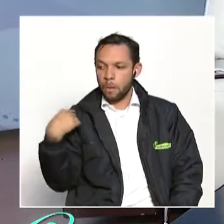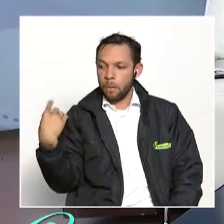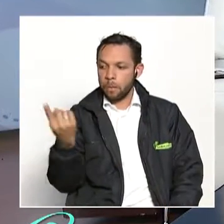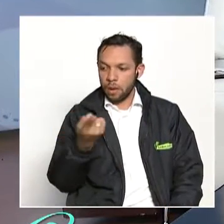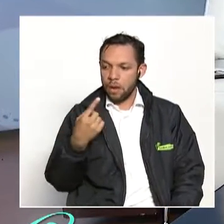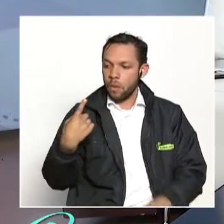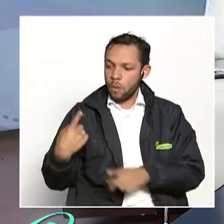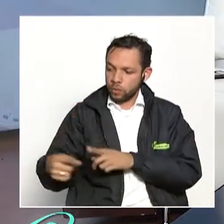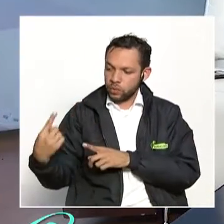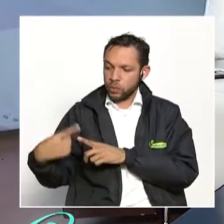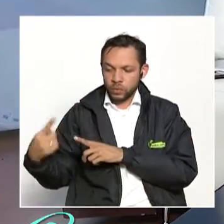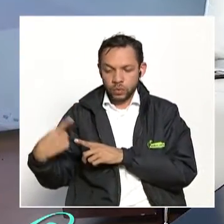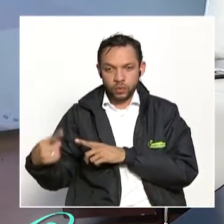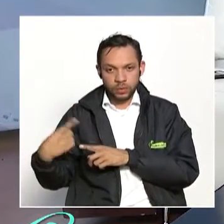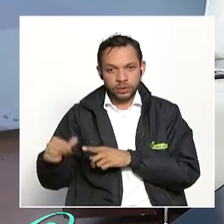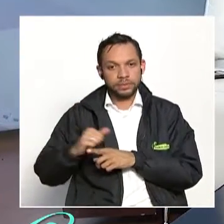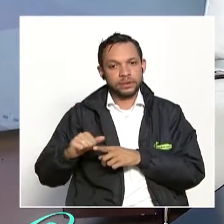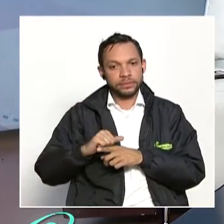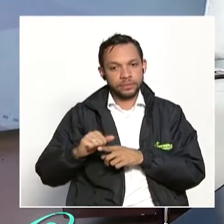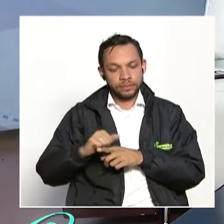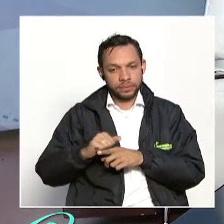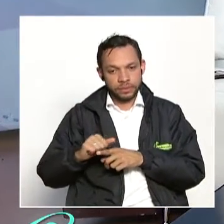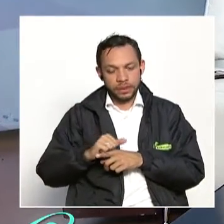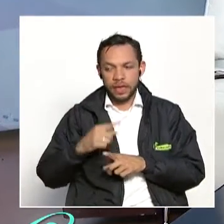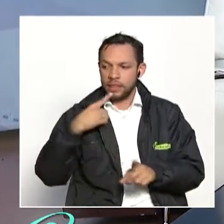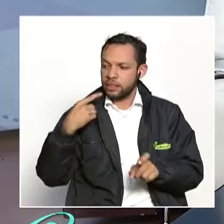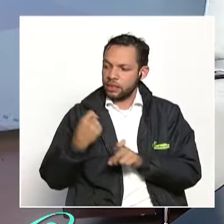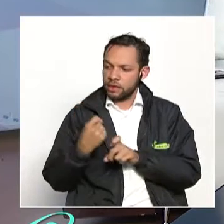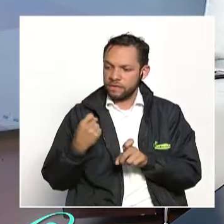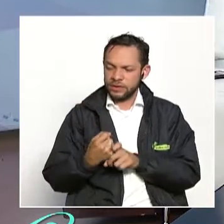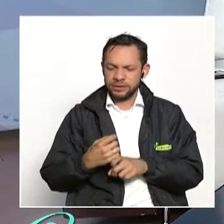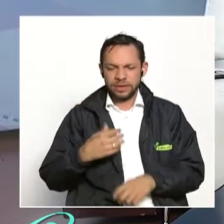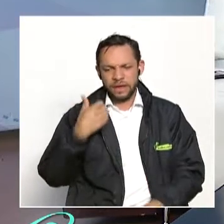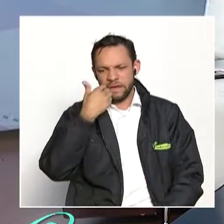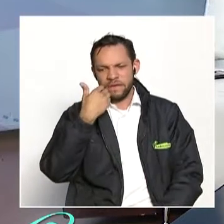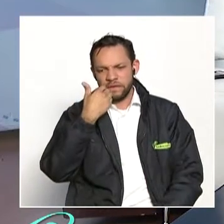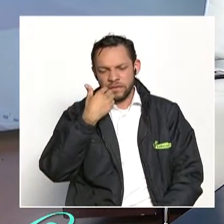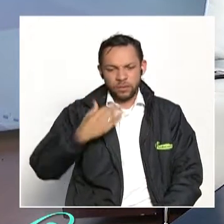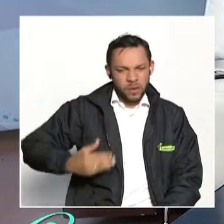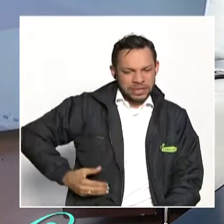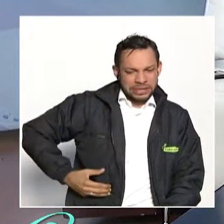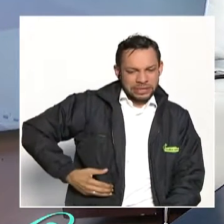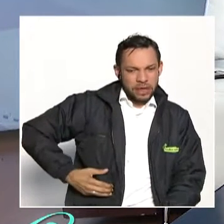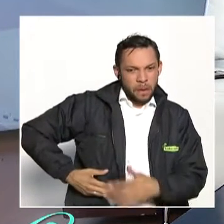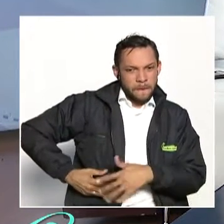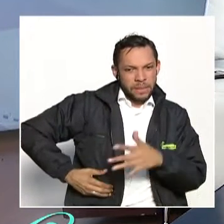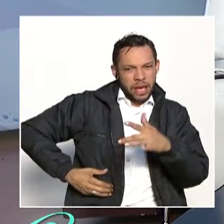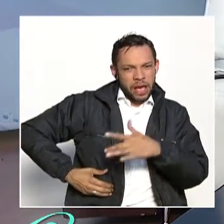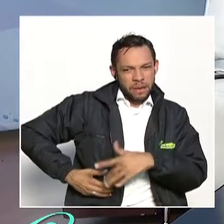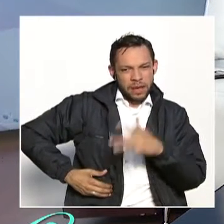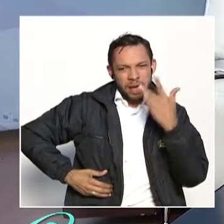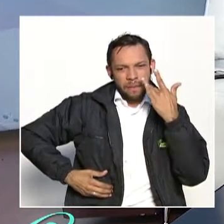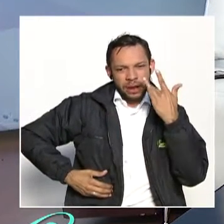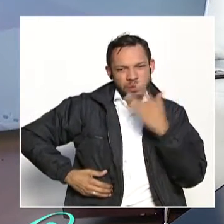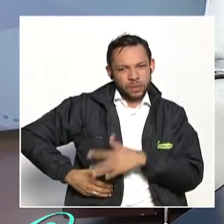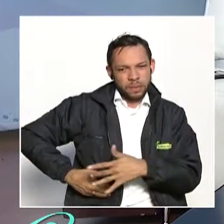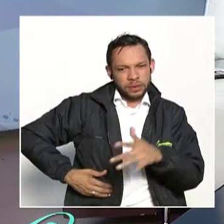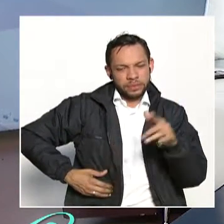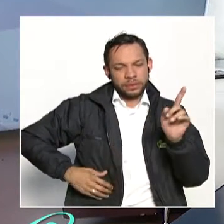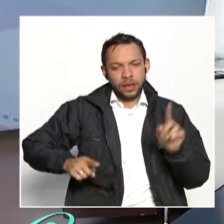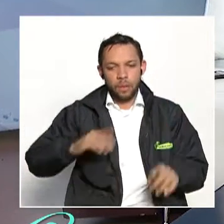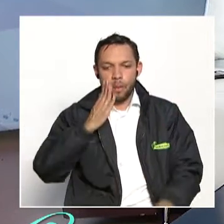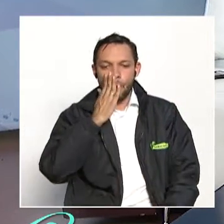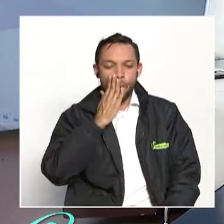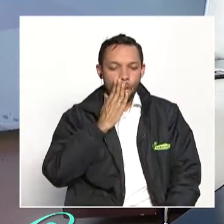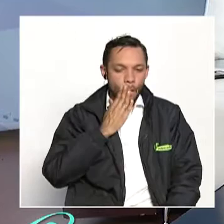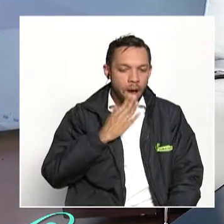patologías que en la medicina han tenido dificultades terapéuticas. El hígado graso, por ejemplo, las mismas dislipidemias, problemas